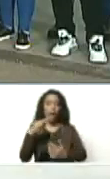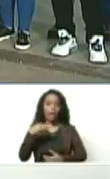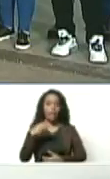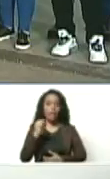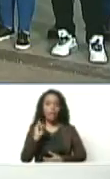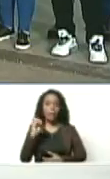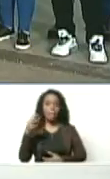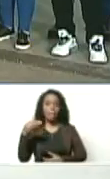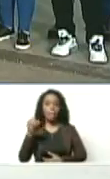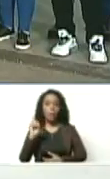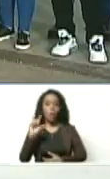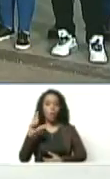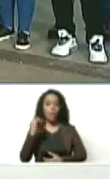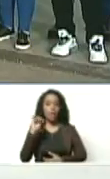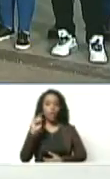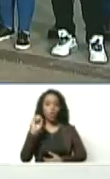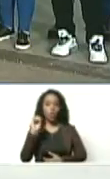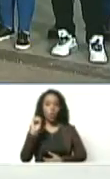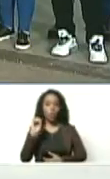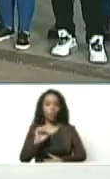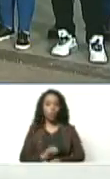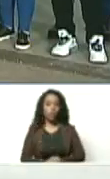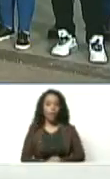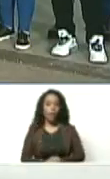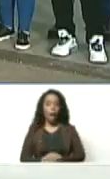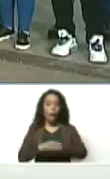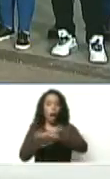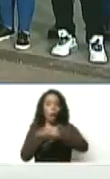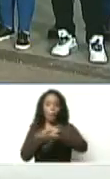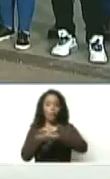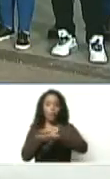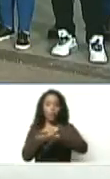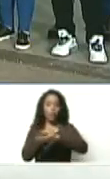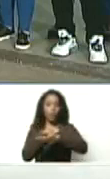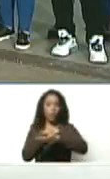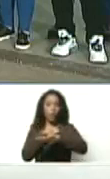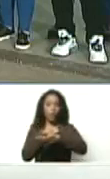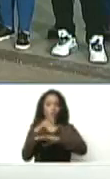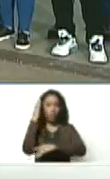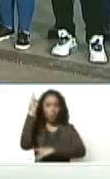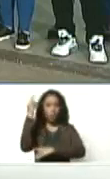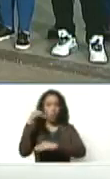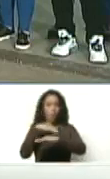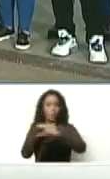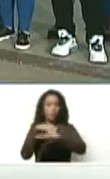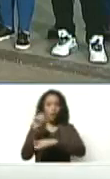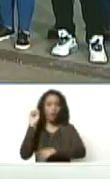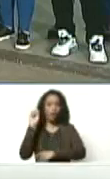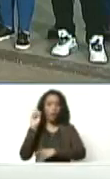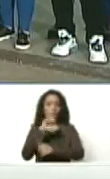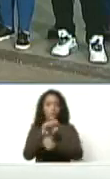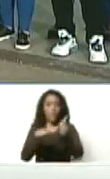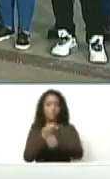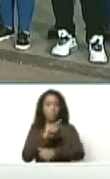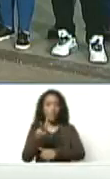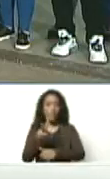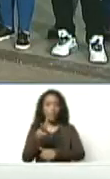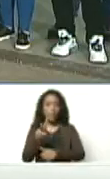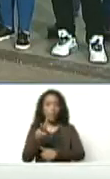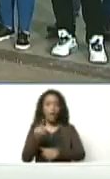Abreu, a los ministros del Consejo de Ministros, a la vicepresidenta ejecutiva, para que esto se